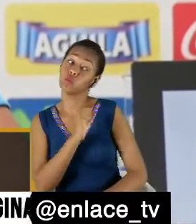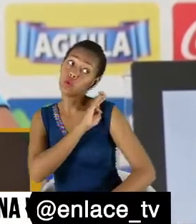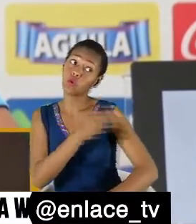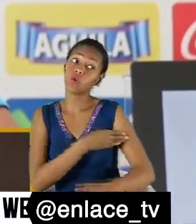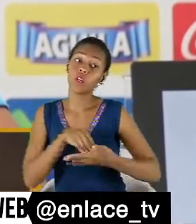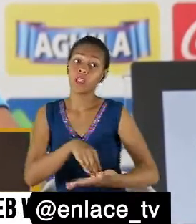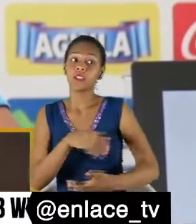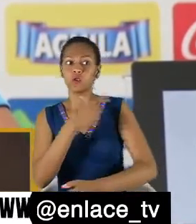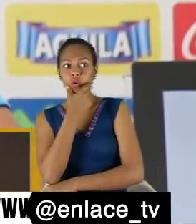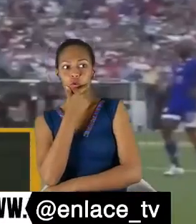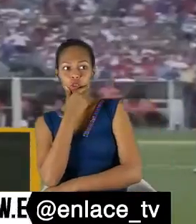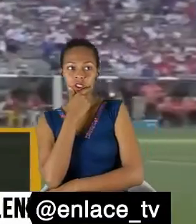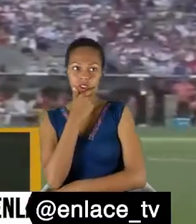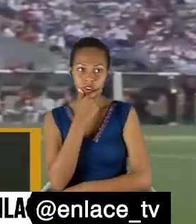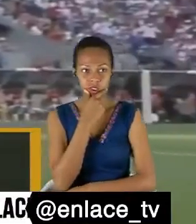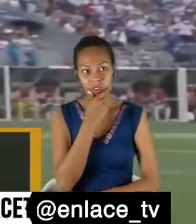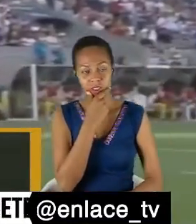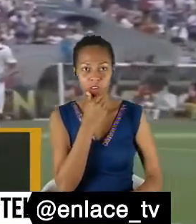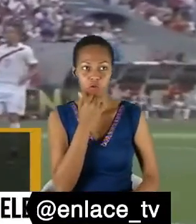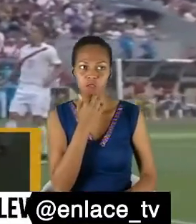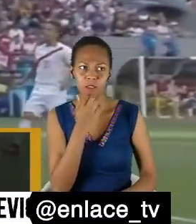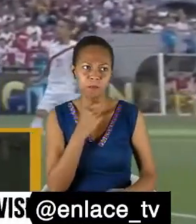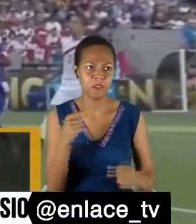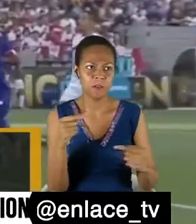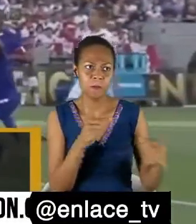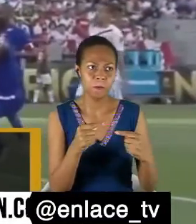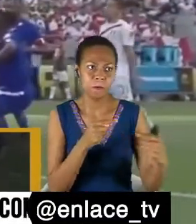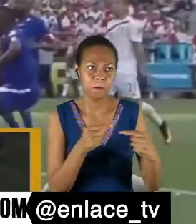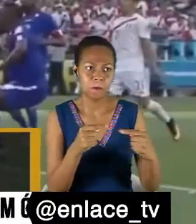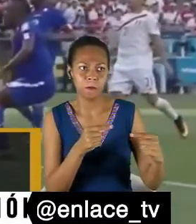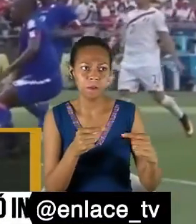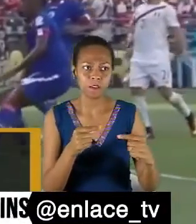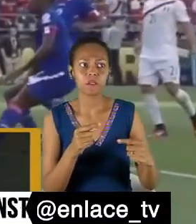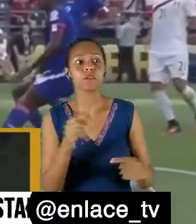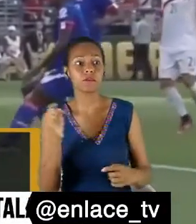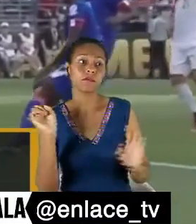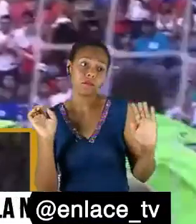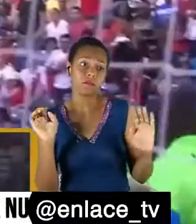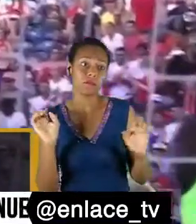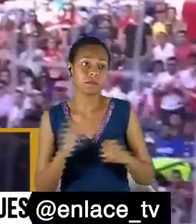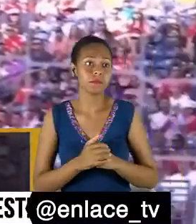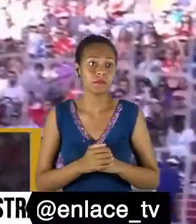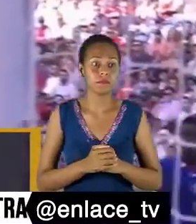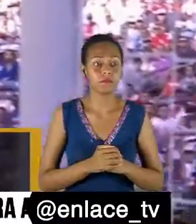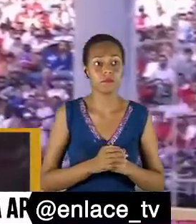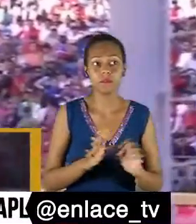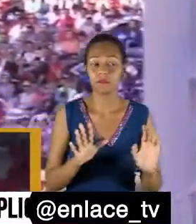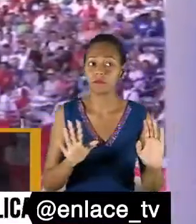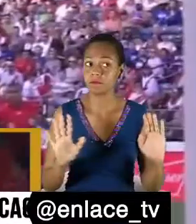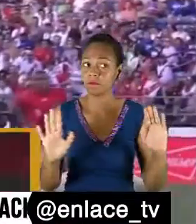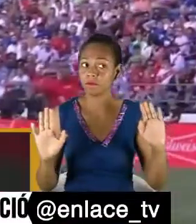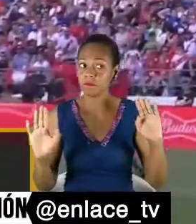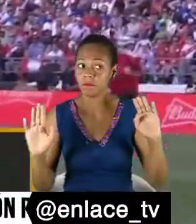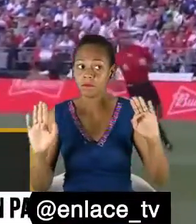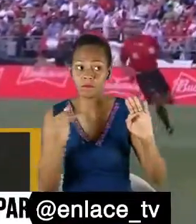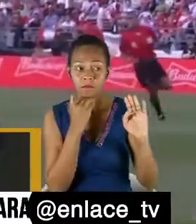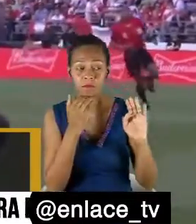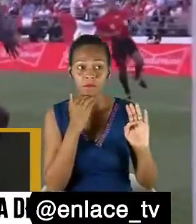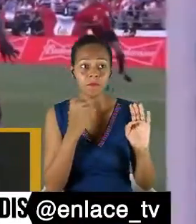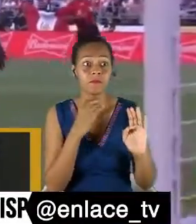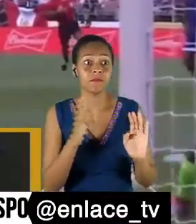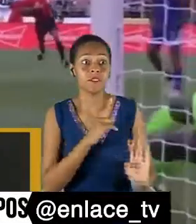reverenciado, tenerlo muy cerca, que no piense, que no se gire, y para eso tenemos muy buenos